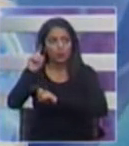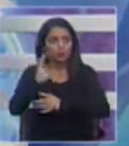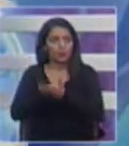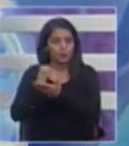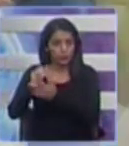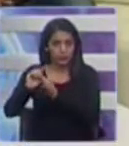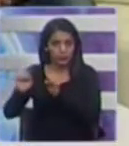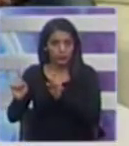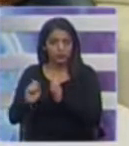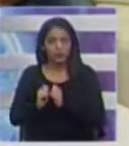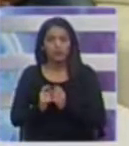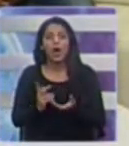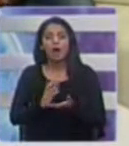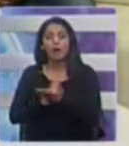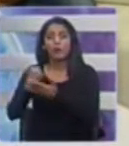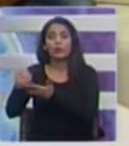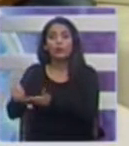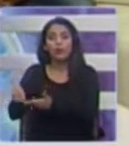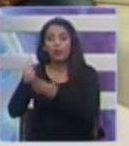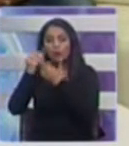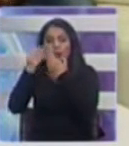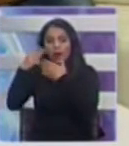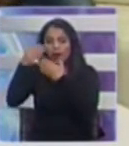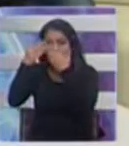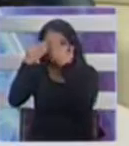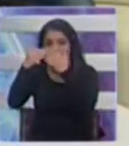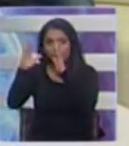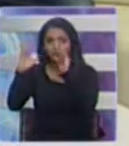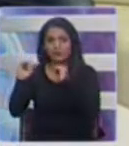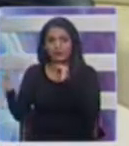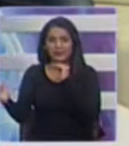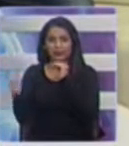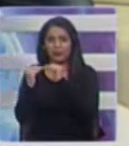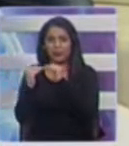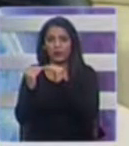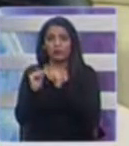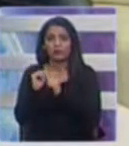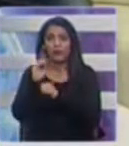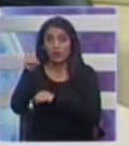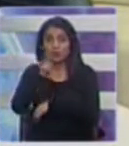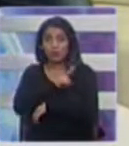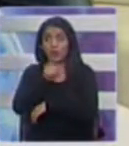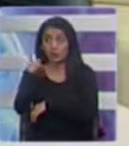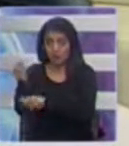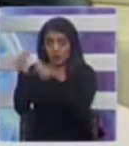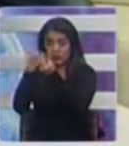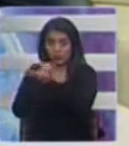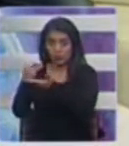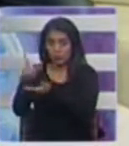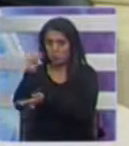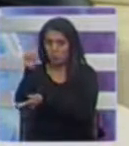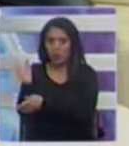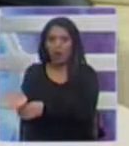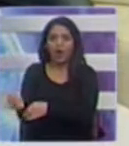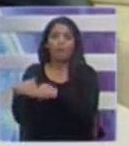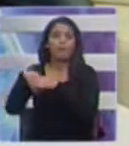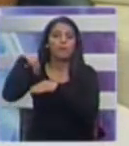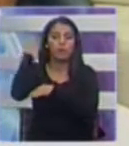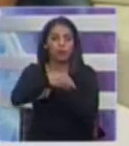norte, estamos llevando la bandera de la educación. Reducir la tasa de interés del crédito educativo del 10 al